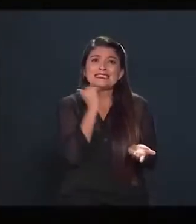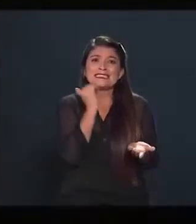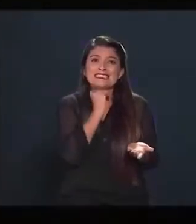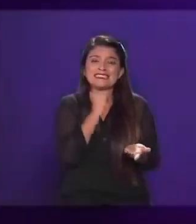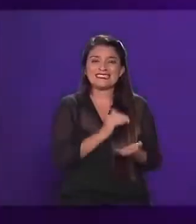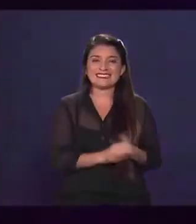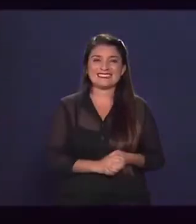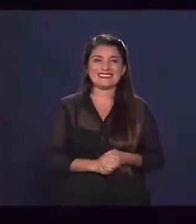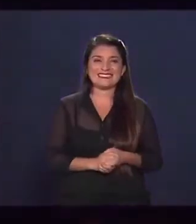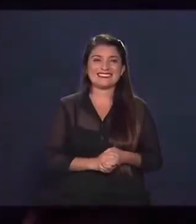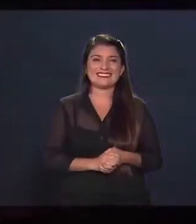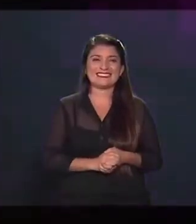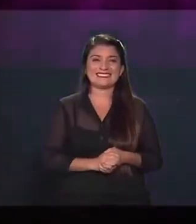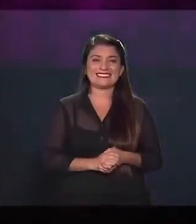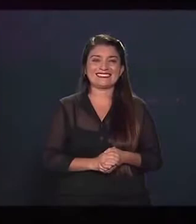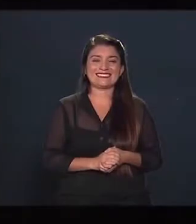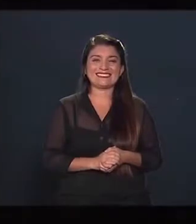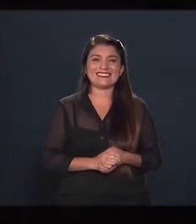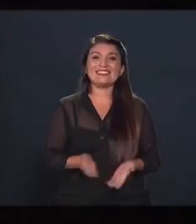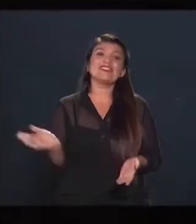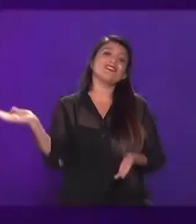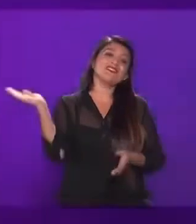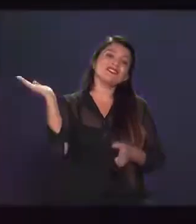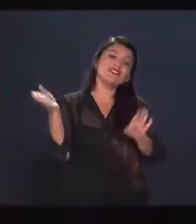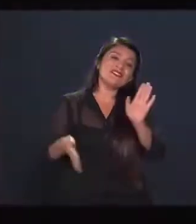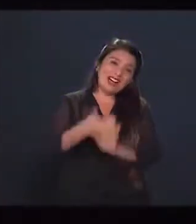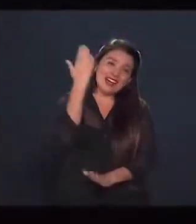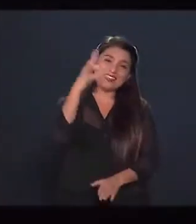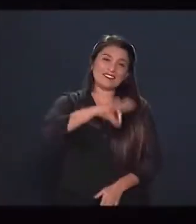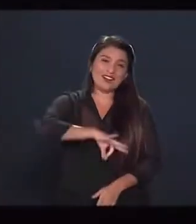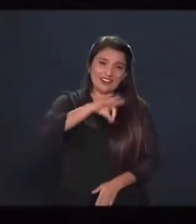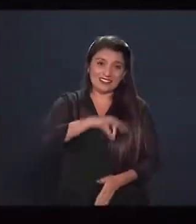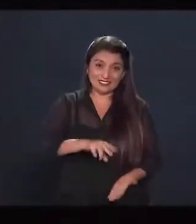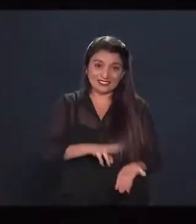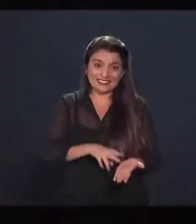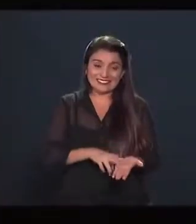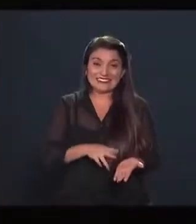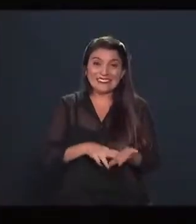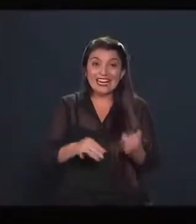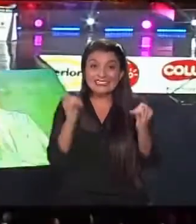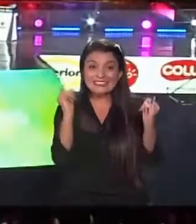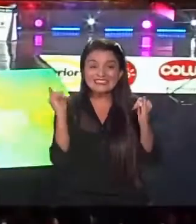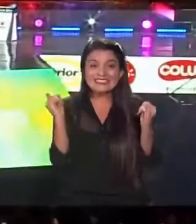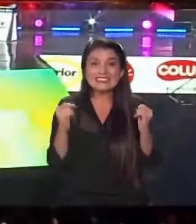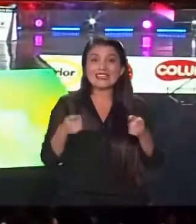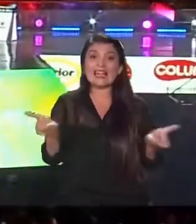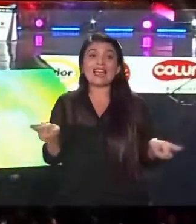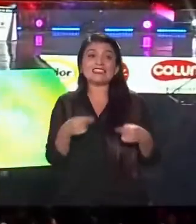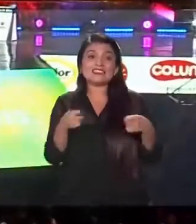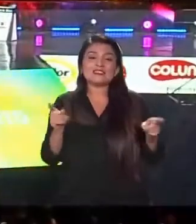rapidito vayan al banco, ¿verdad que sí?